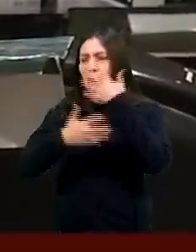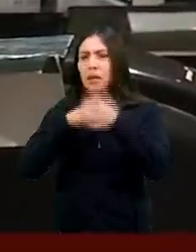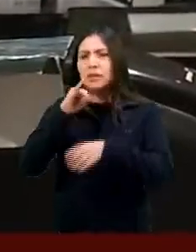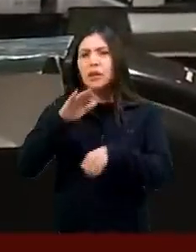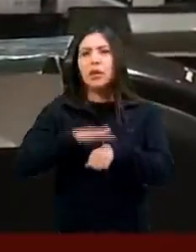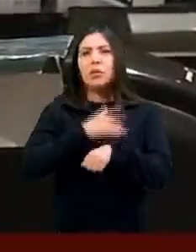definiciones políticas